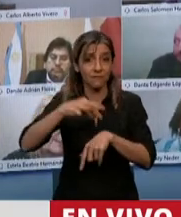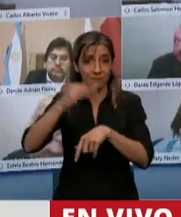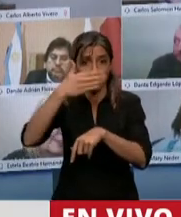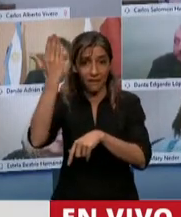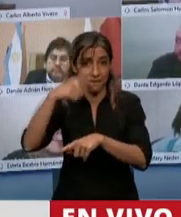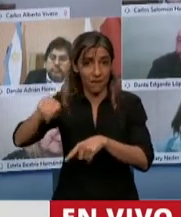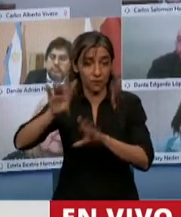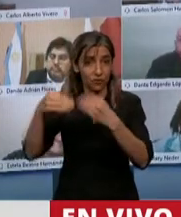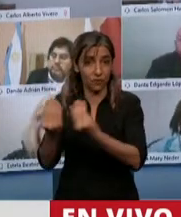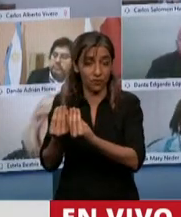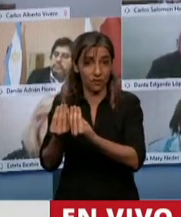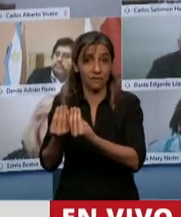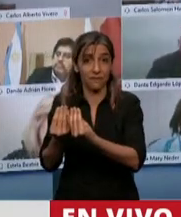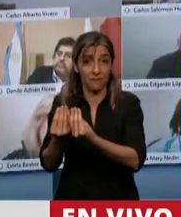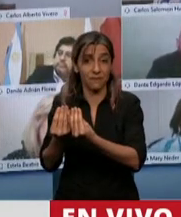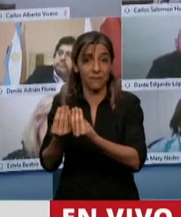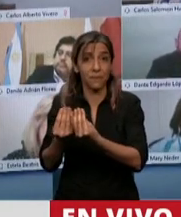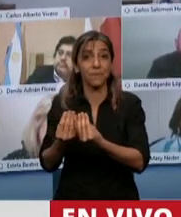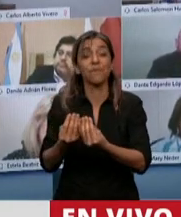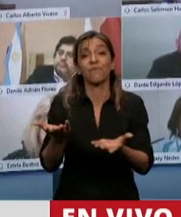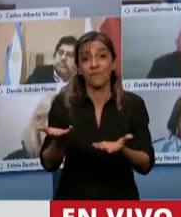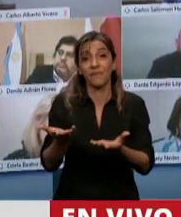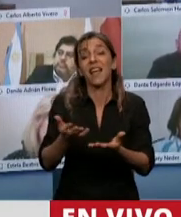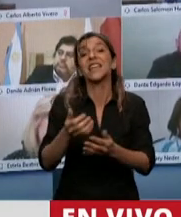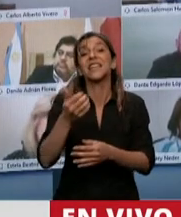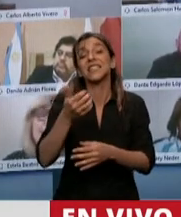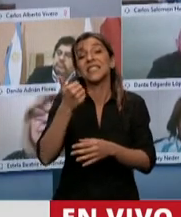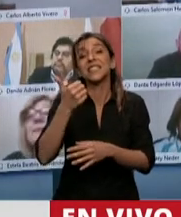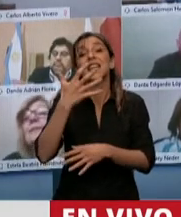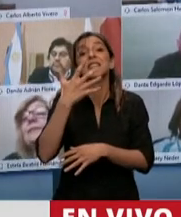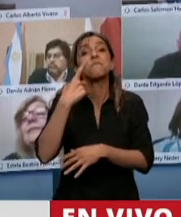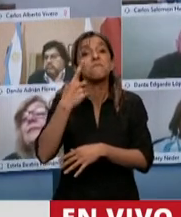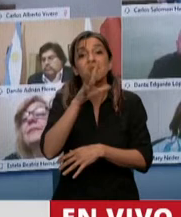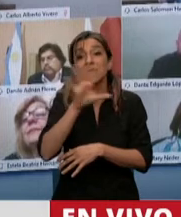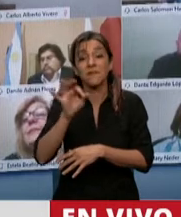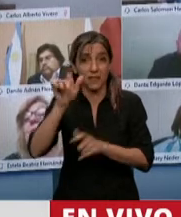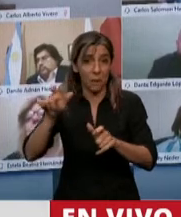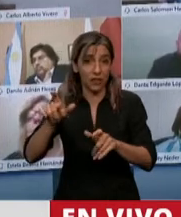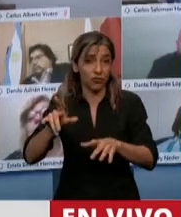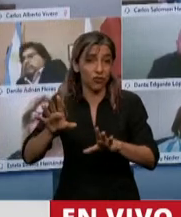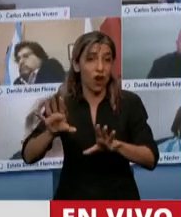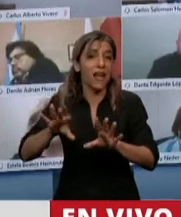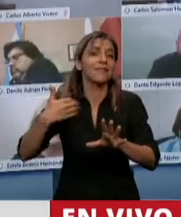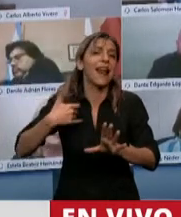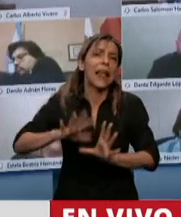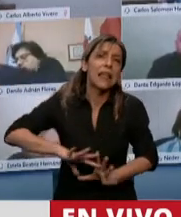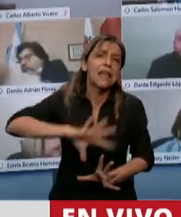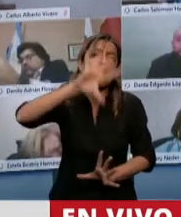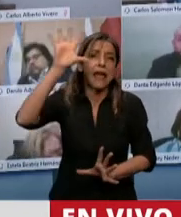y 6.500 casos acumulados de COVID en la Argentina. Hoy estamos